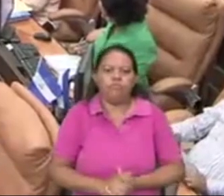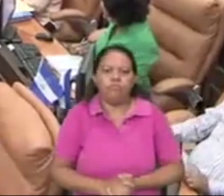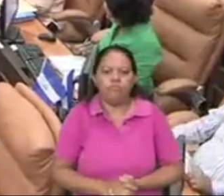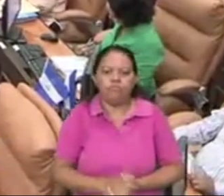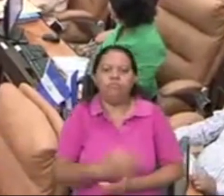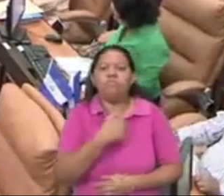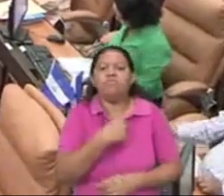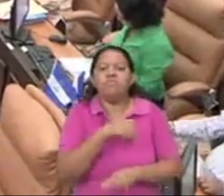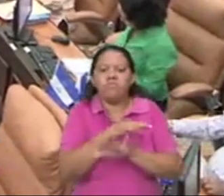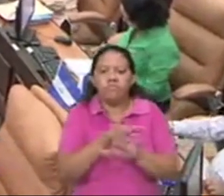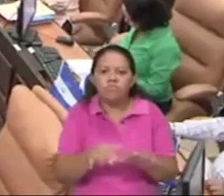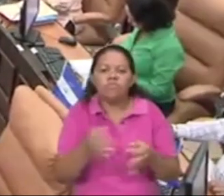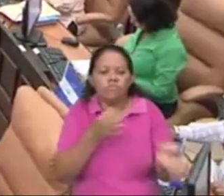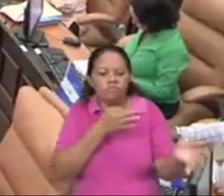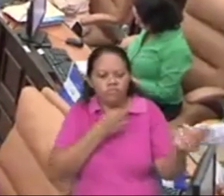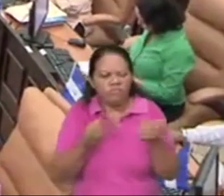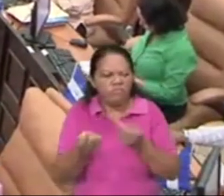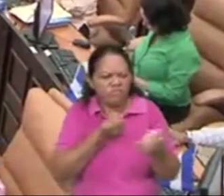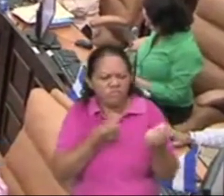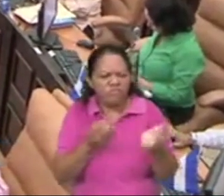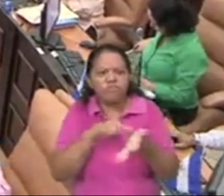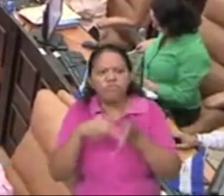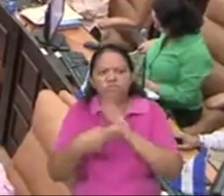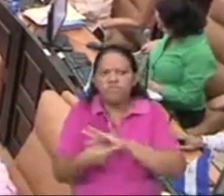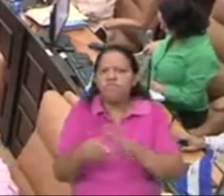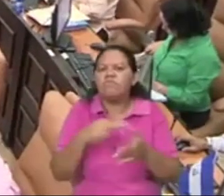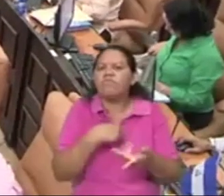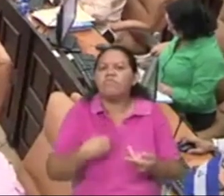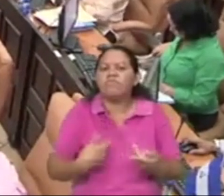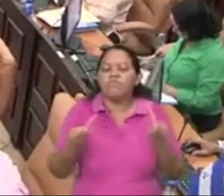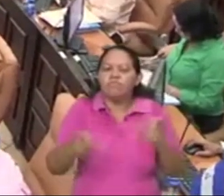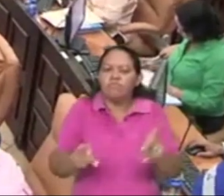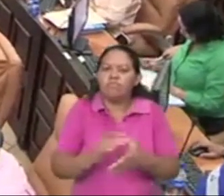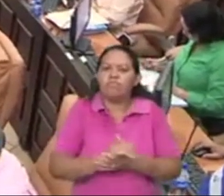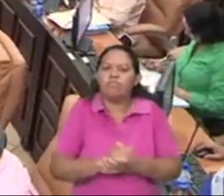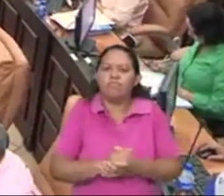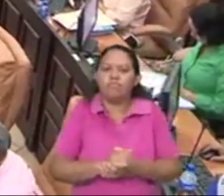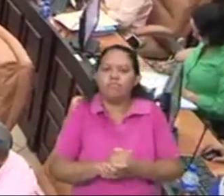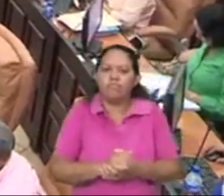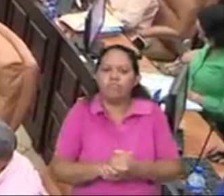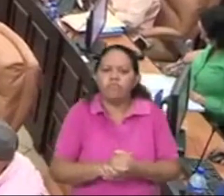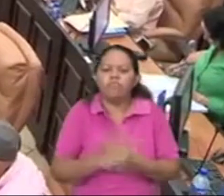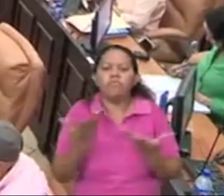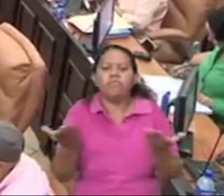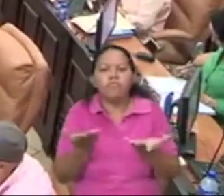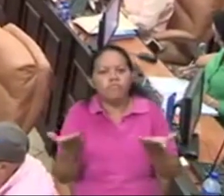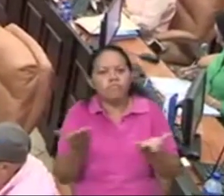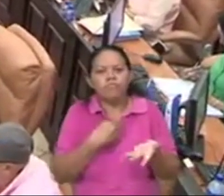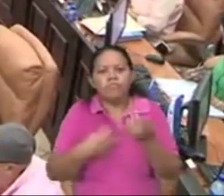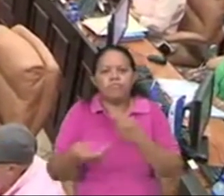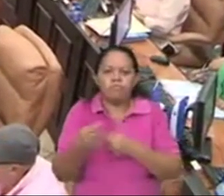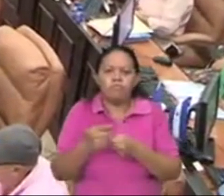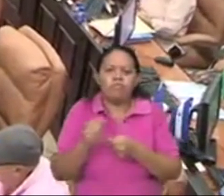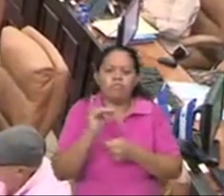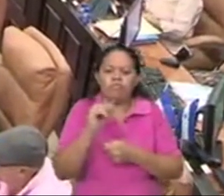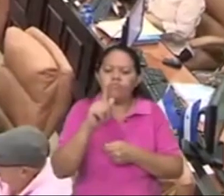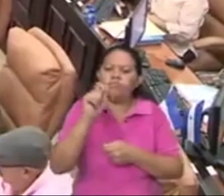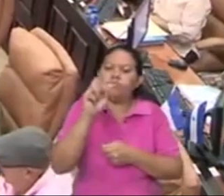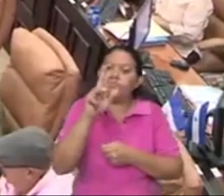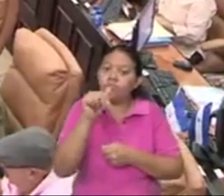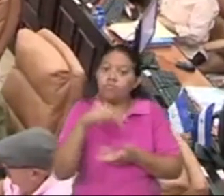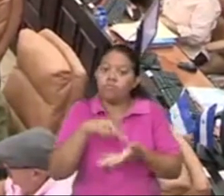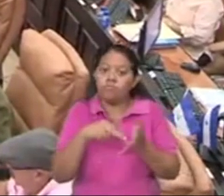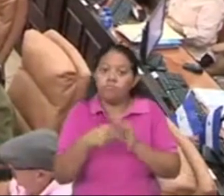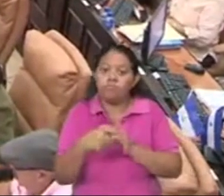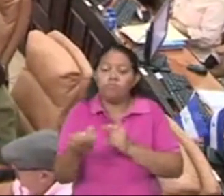define las funciones, atribuciones y ámbitos de competencia del Instituto Nicaragüense de